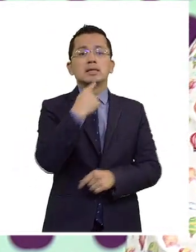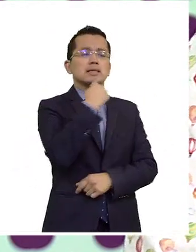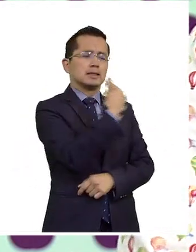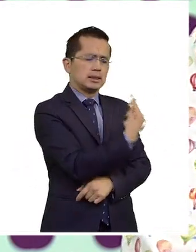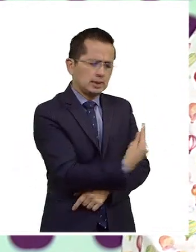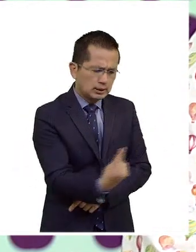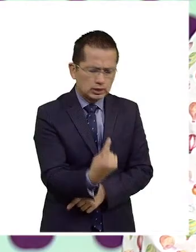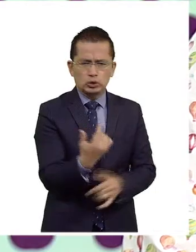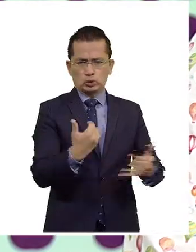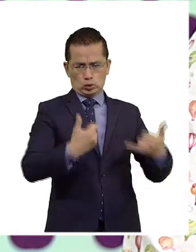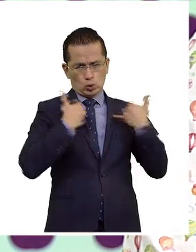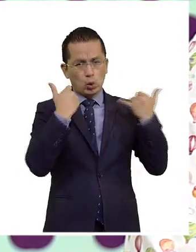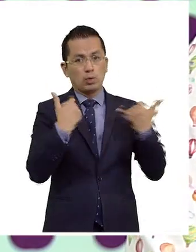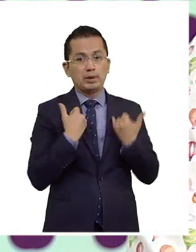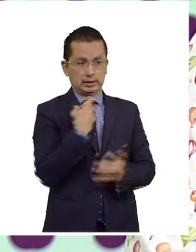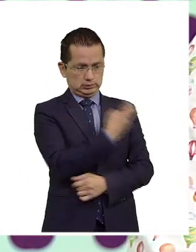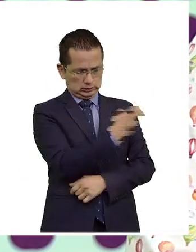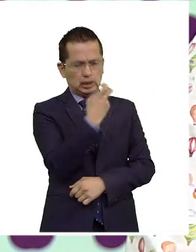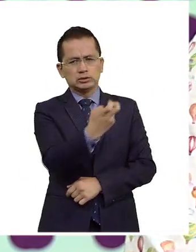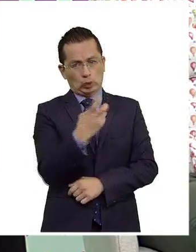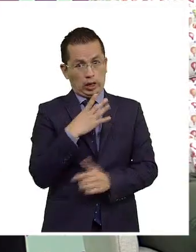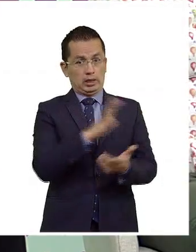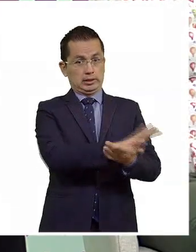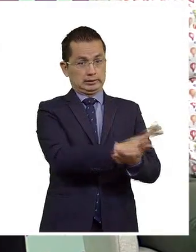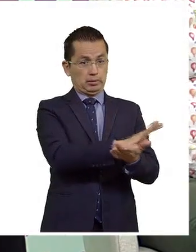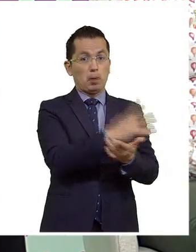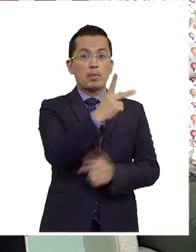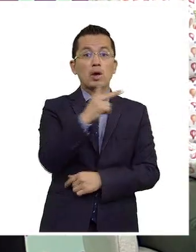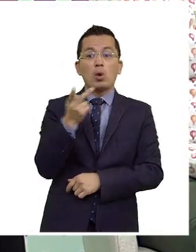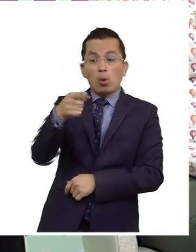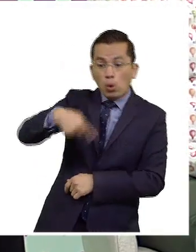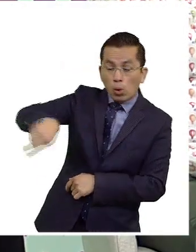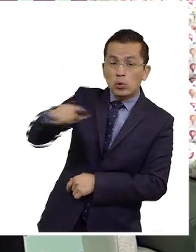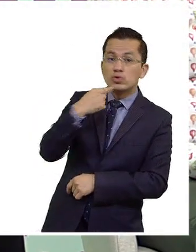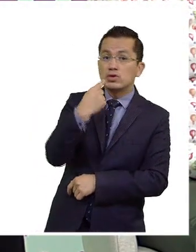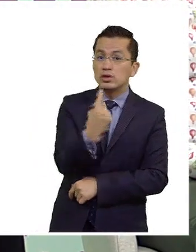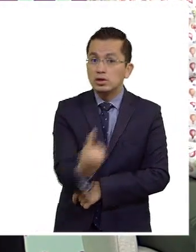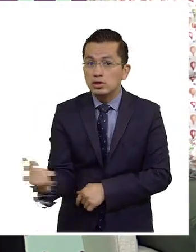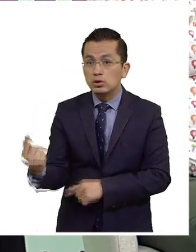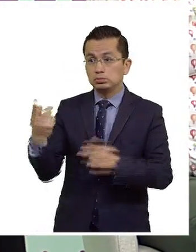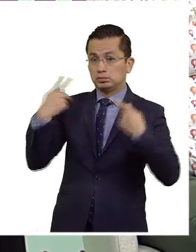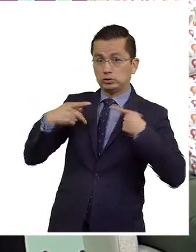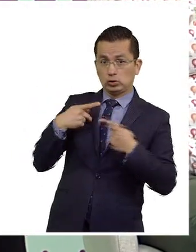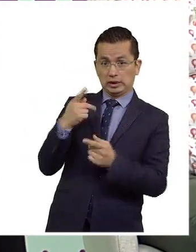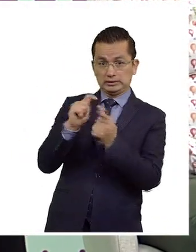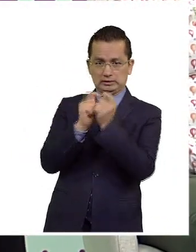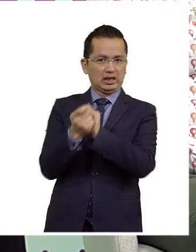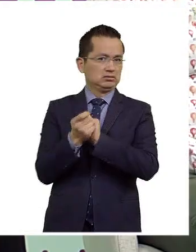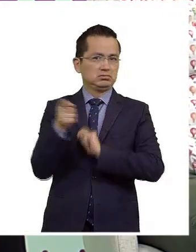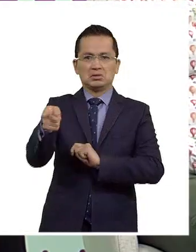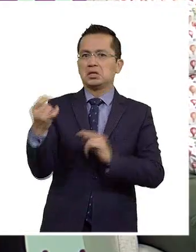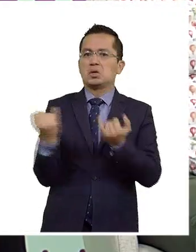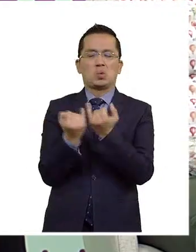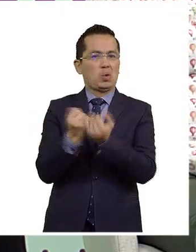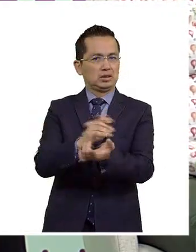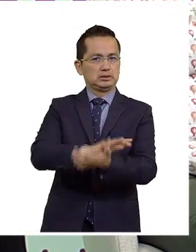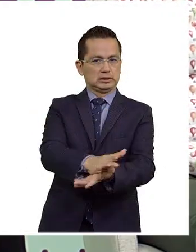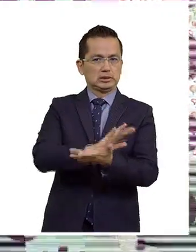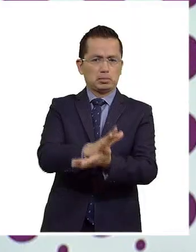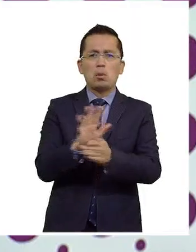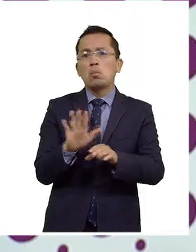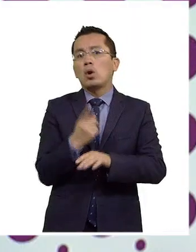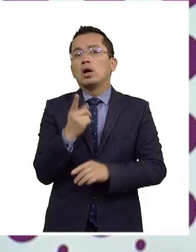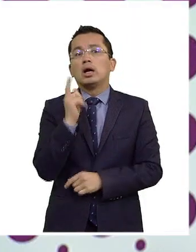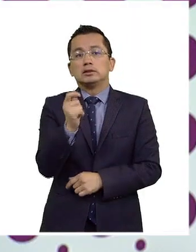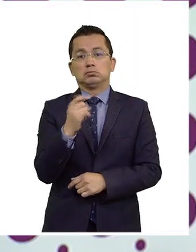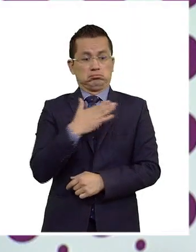otro lado las personas trans. La identidad de género es una condición humana, no se elige, no se define a partir de experiencias